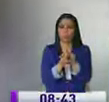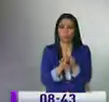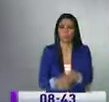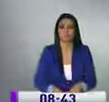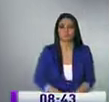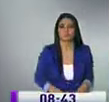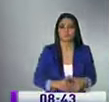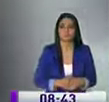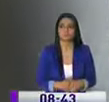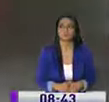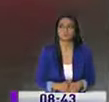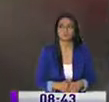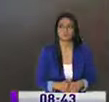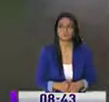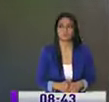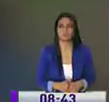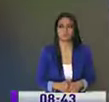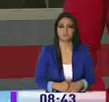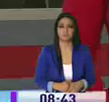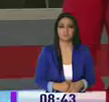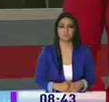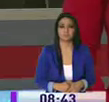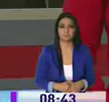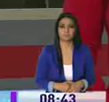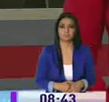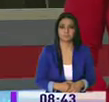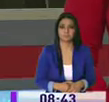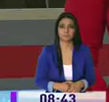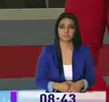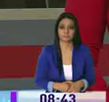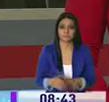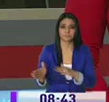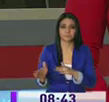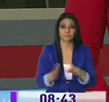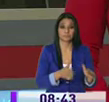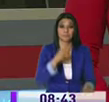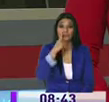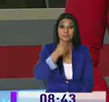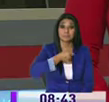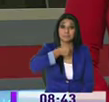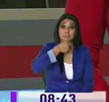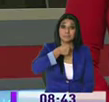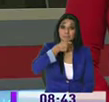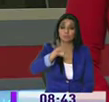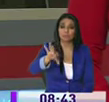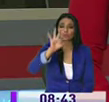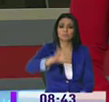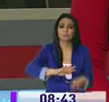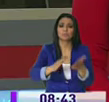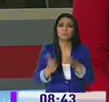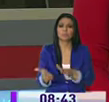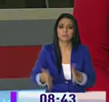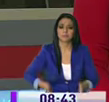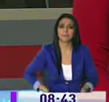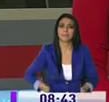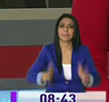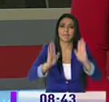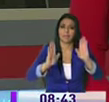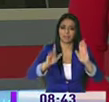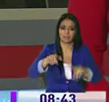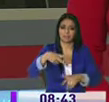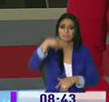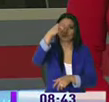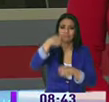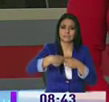informó julio césar sound y el cuerpo de un adulto mayor fue encontrado sin vida en la vía pública en el norte de quito